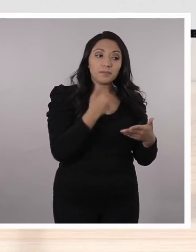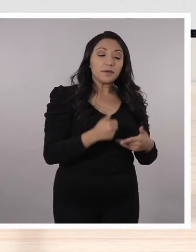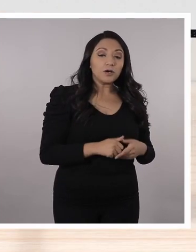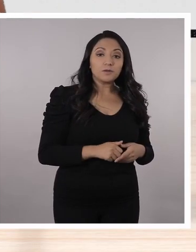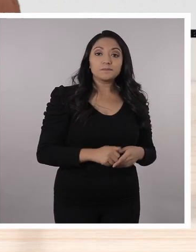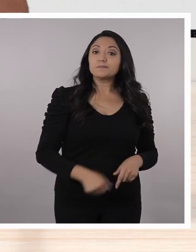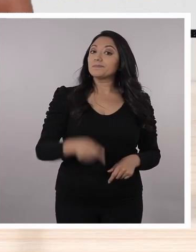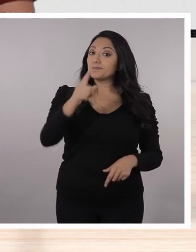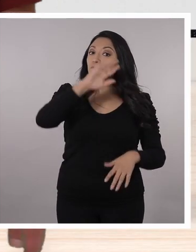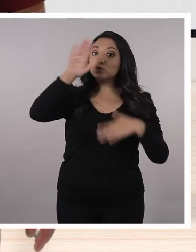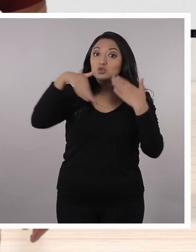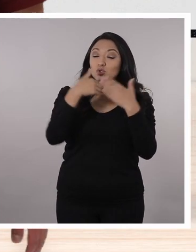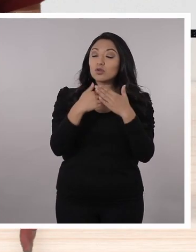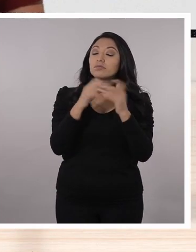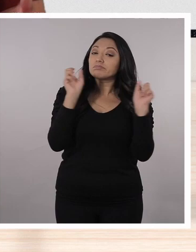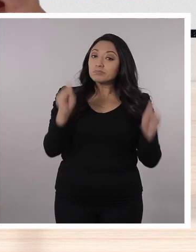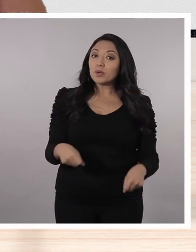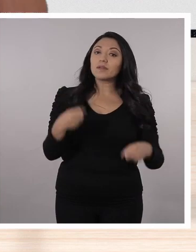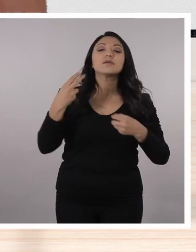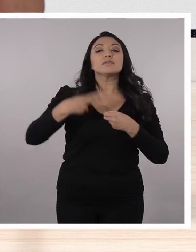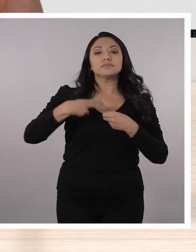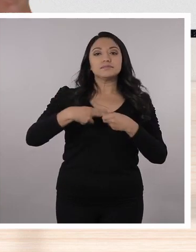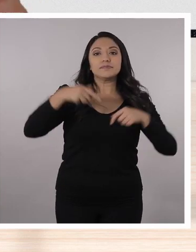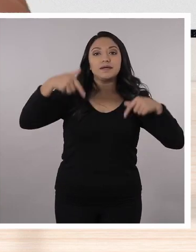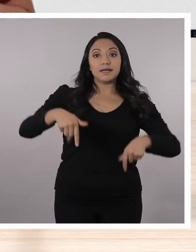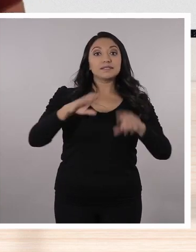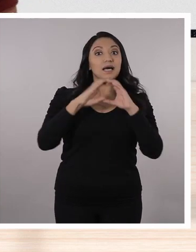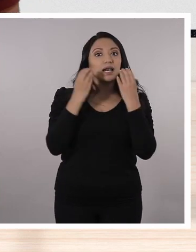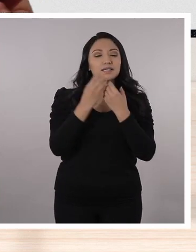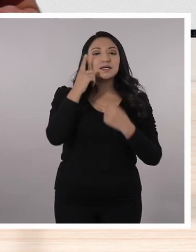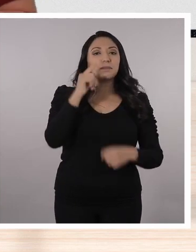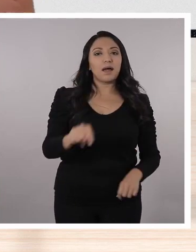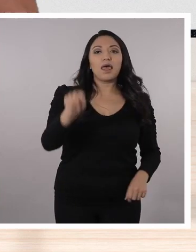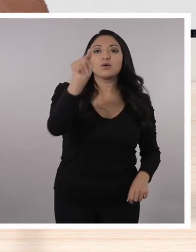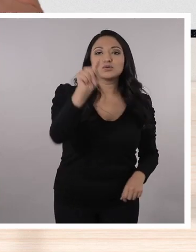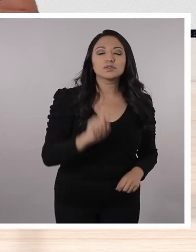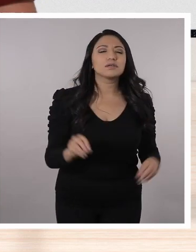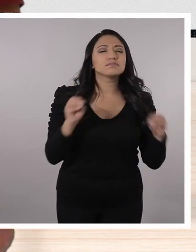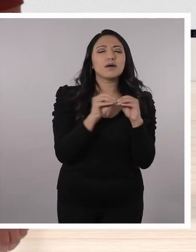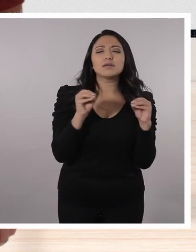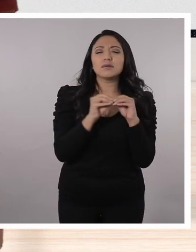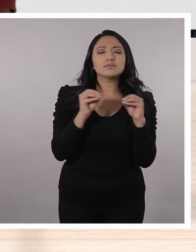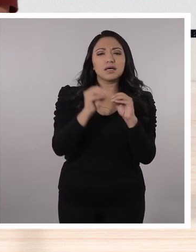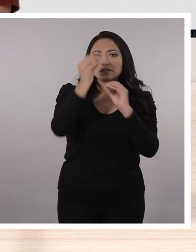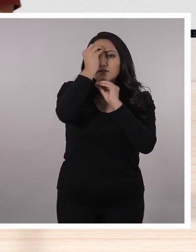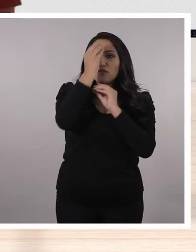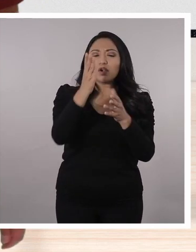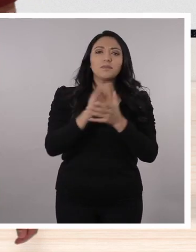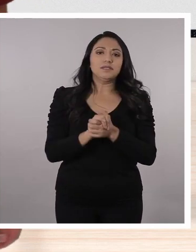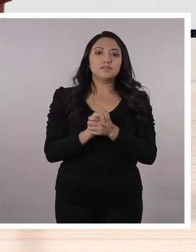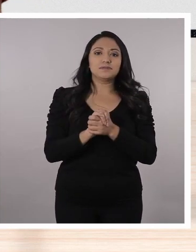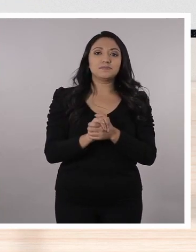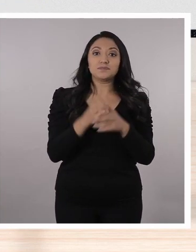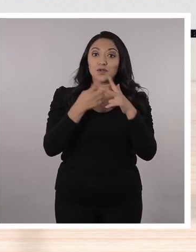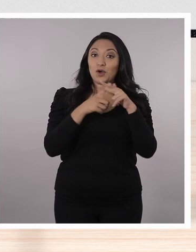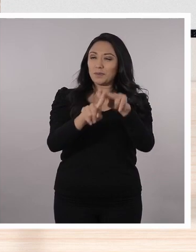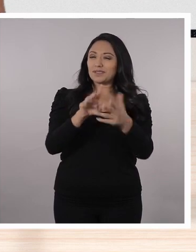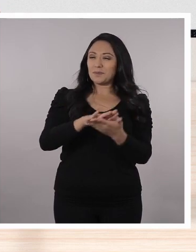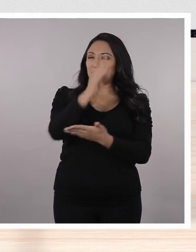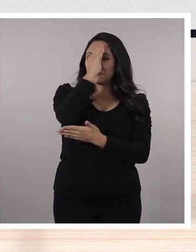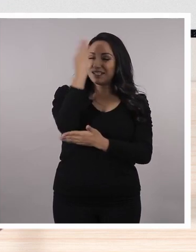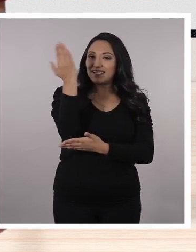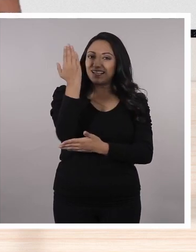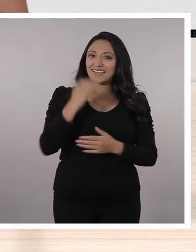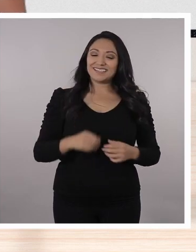trata. Donde todos podemos participar, así que esta clase es para ustedes, tenemos mucha información. ¿Qué le parece, profe, si comenzamos